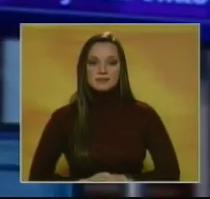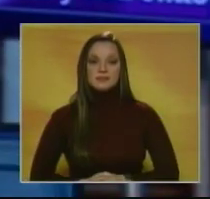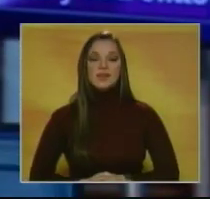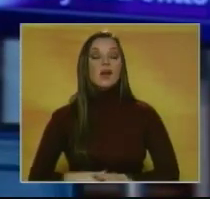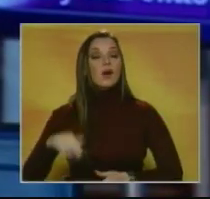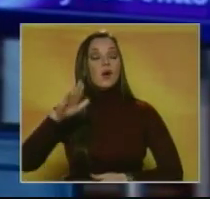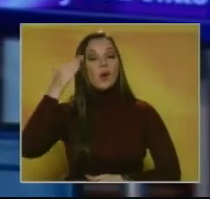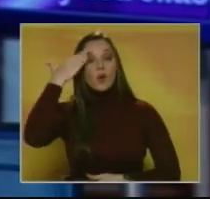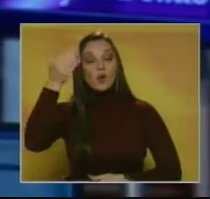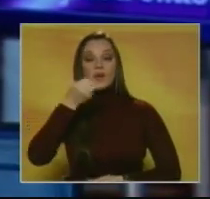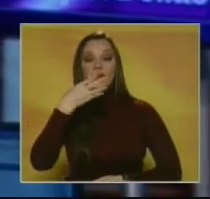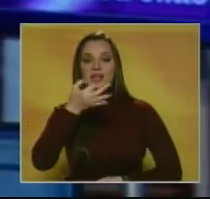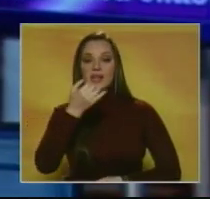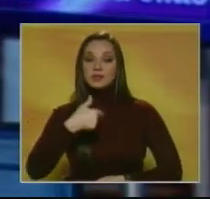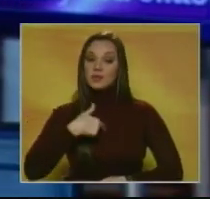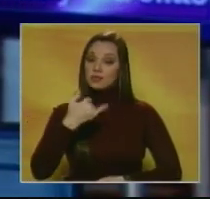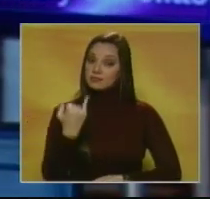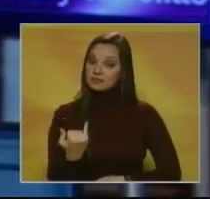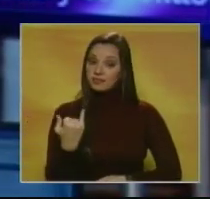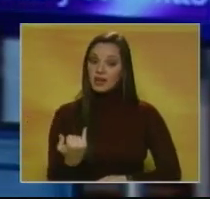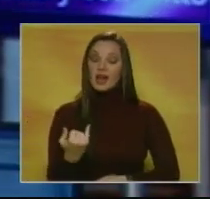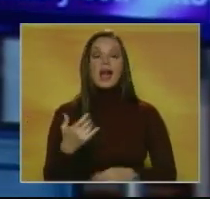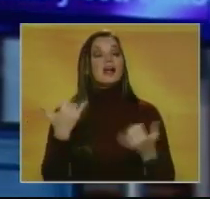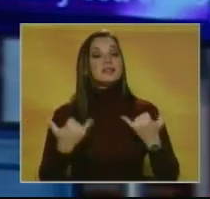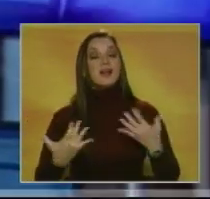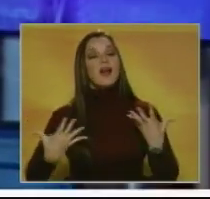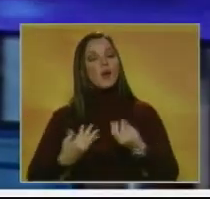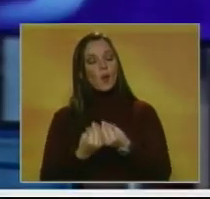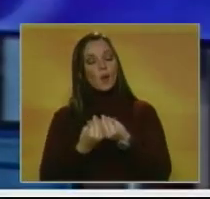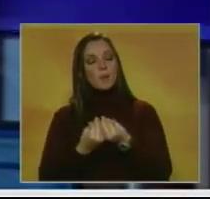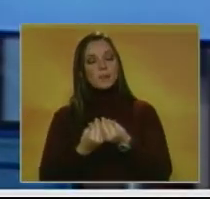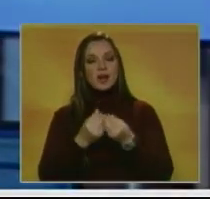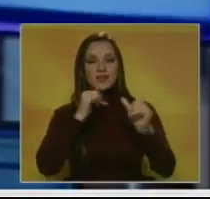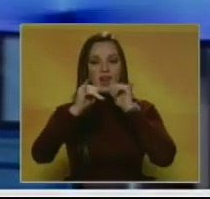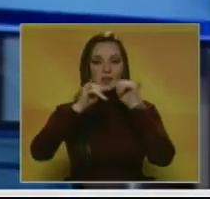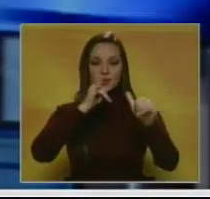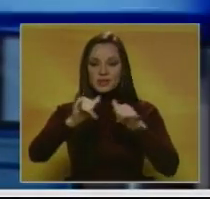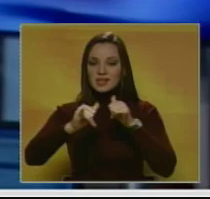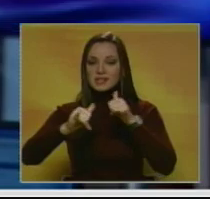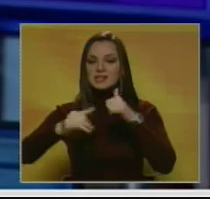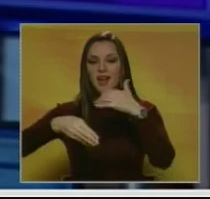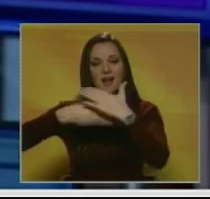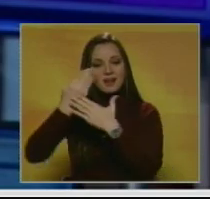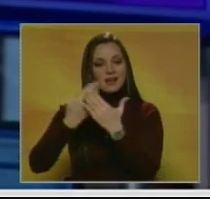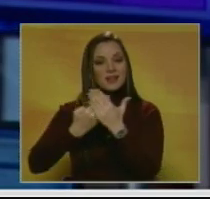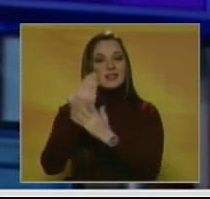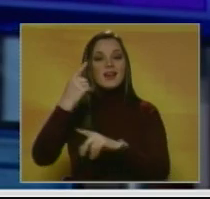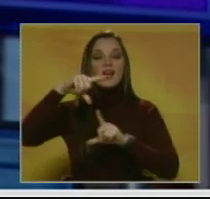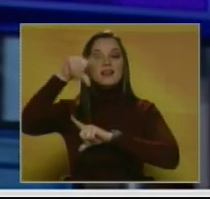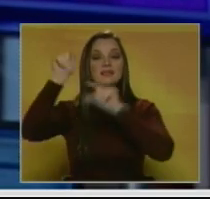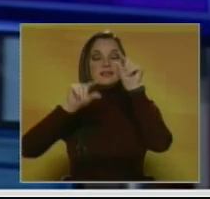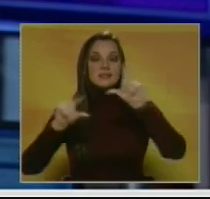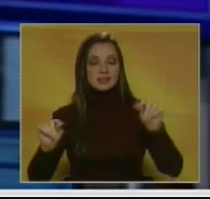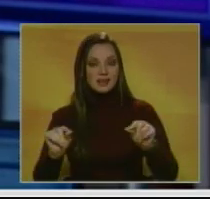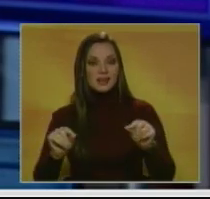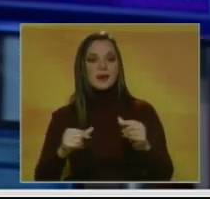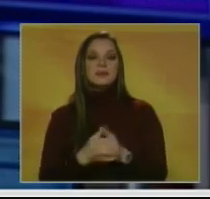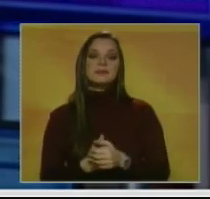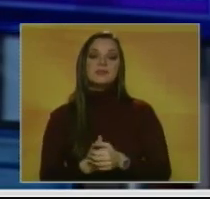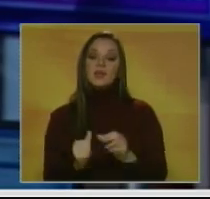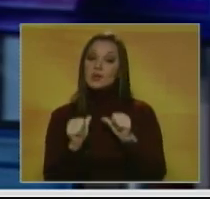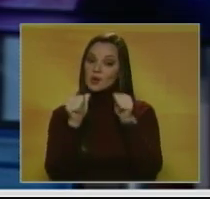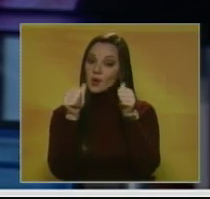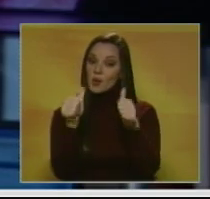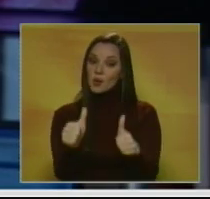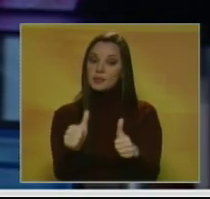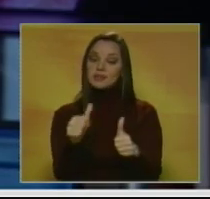Hola, muy buenas tardes amigos, yo soy Federica Guzmán y desde ya los estaré acompañando en nuestro acostumbrado recorrido por las noticias del entretenimiento aquí en Estrenos y Estrellas. Y